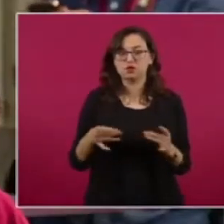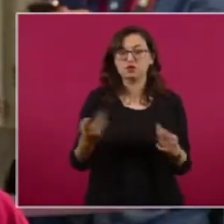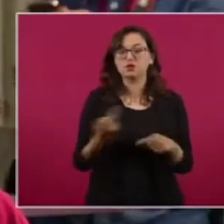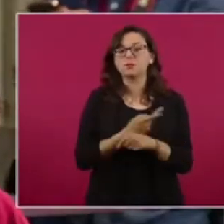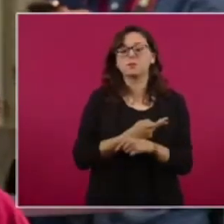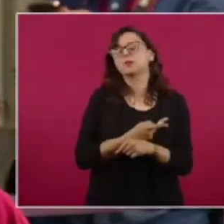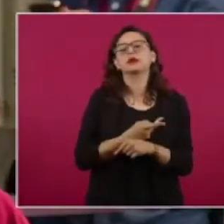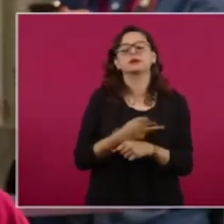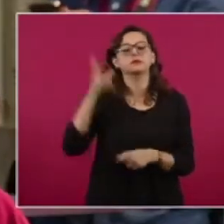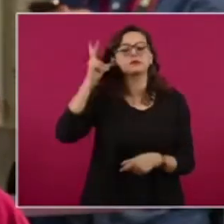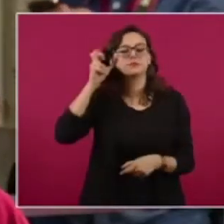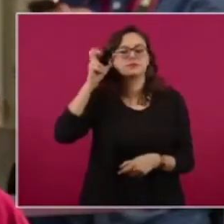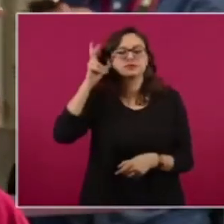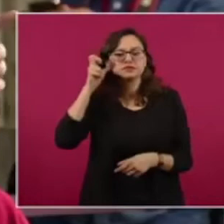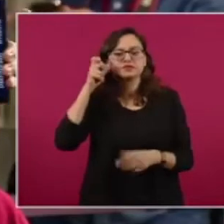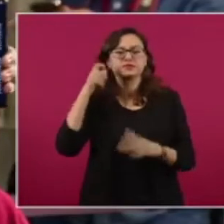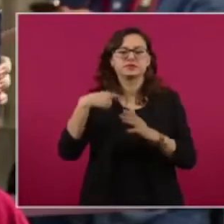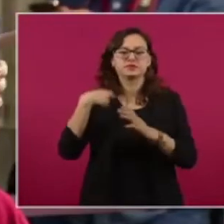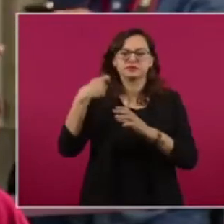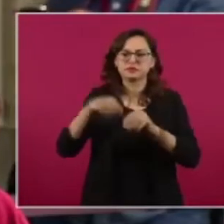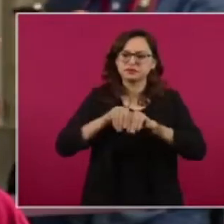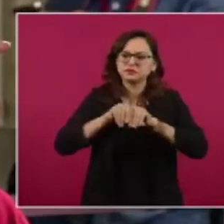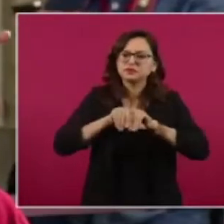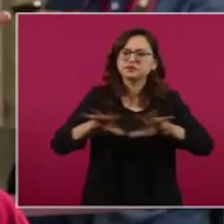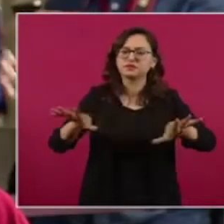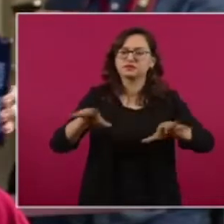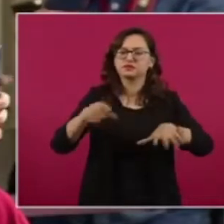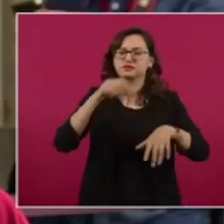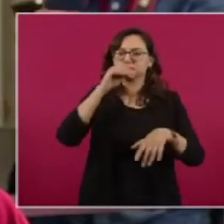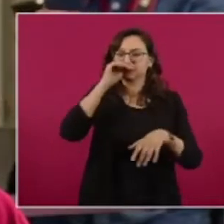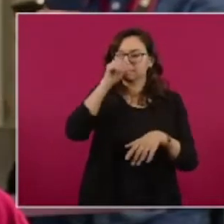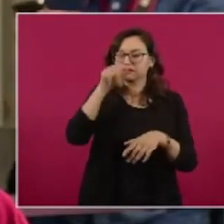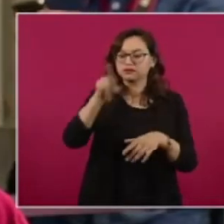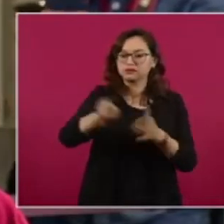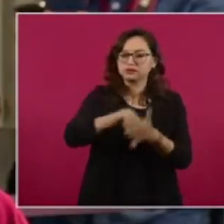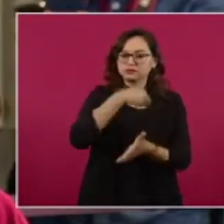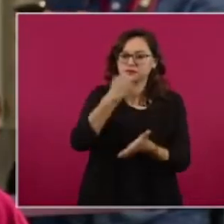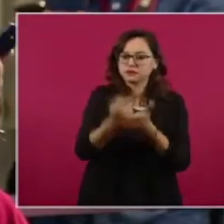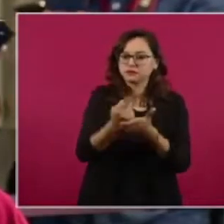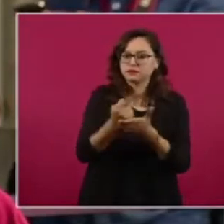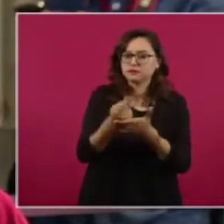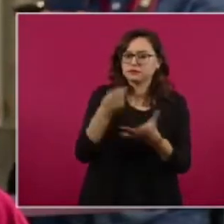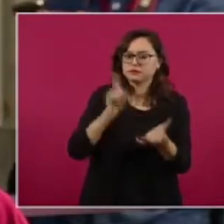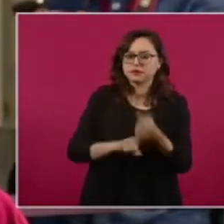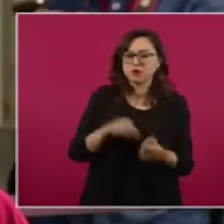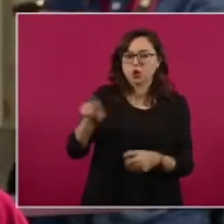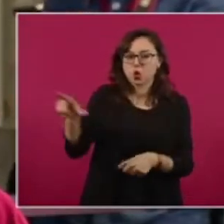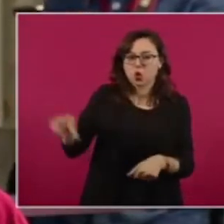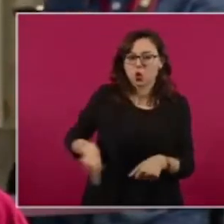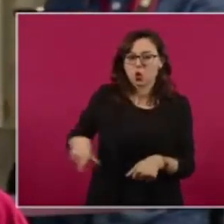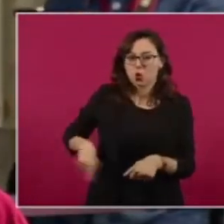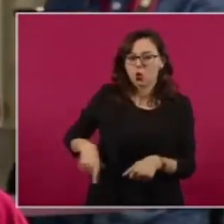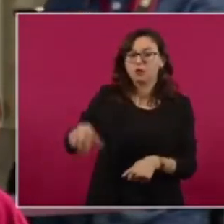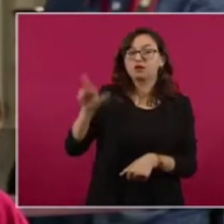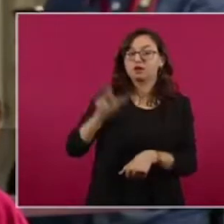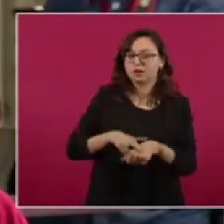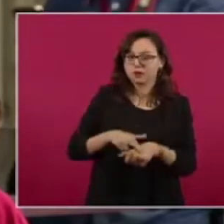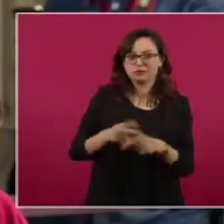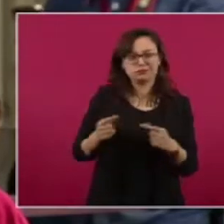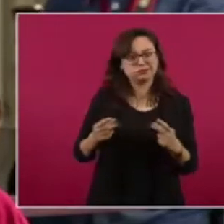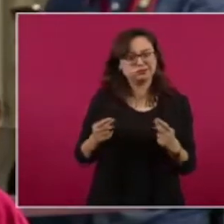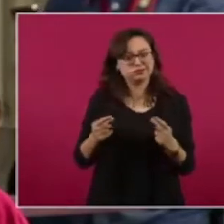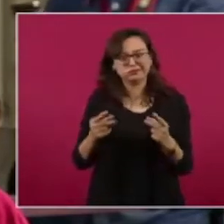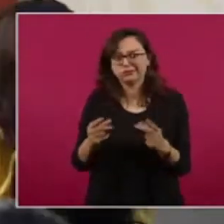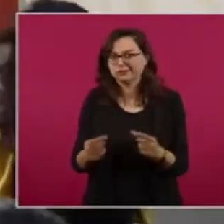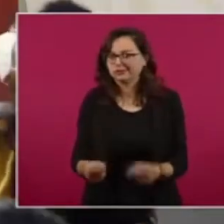audios que se filtran, y además lo que está pasando en un estado como Tamaulipas, donde el gobernador de esta entidad pues está a